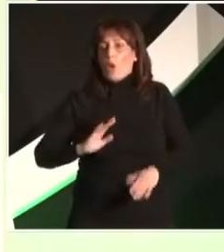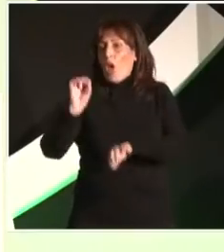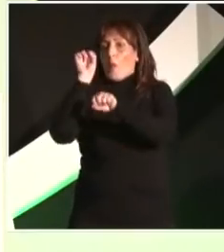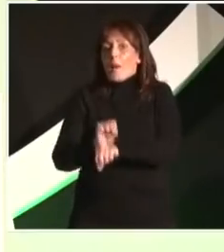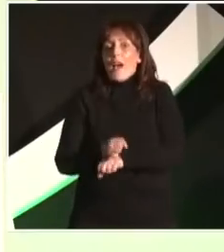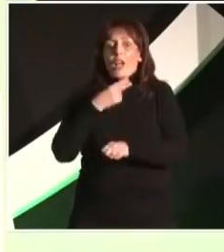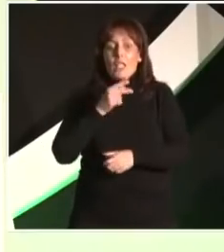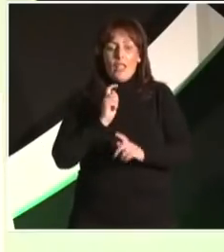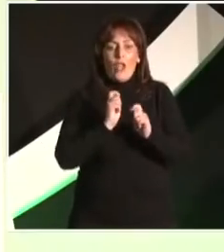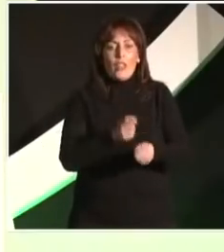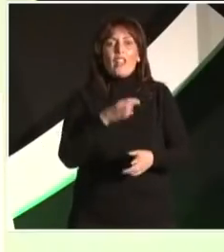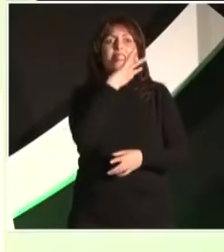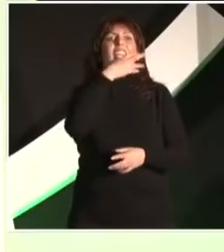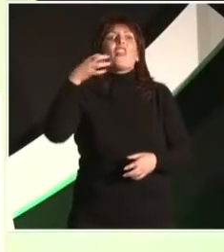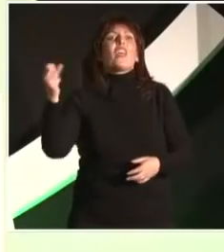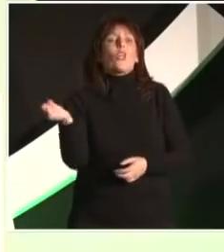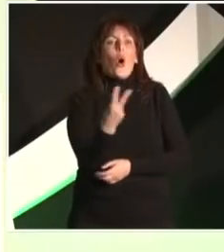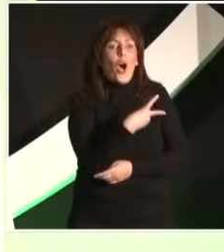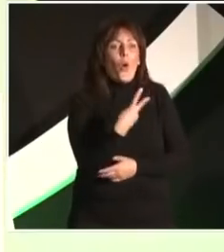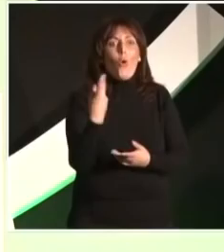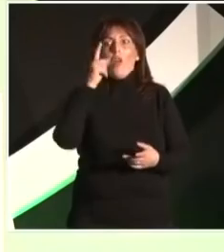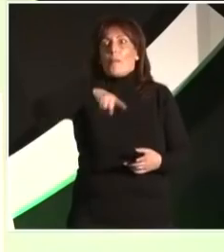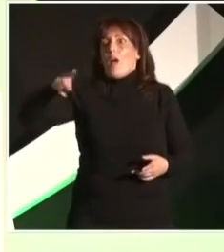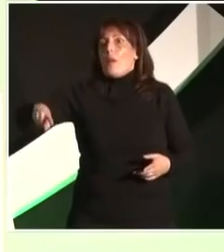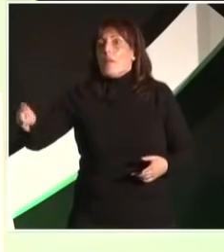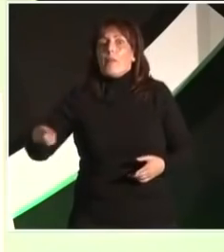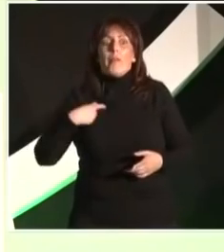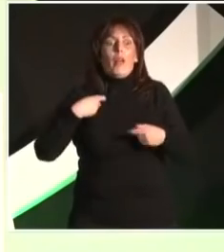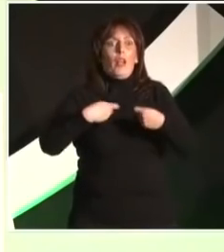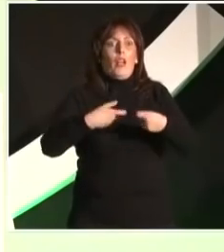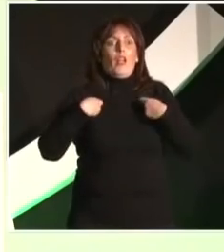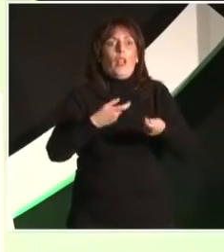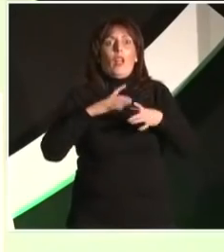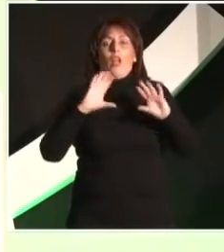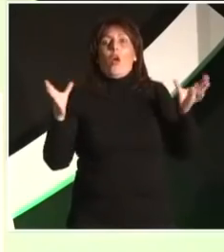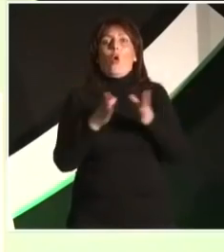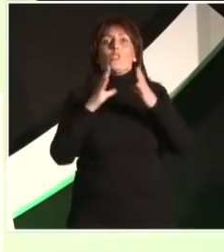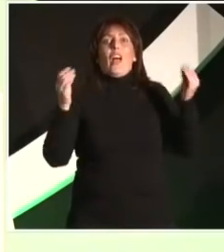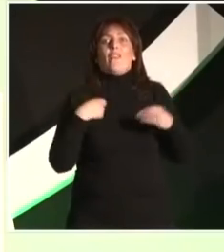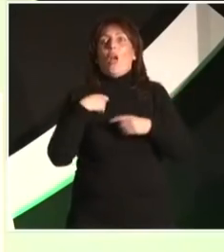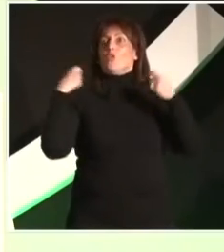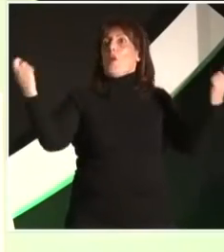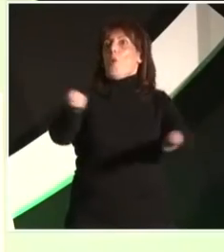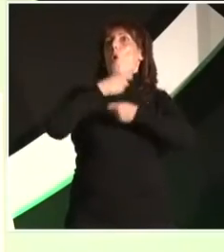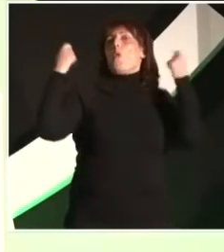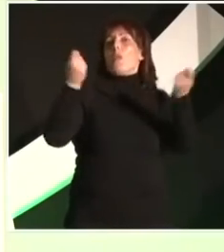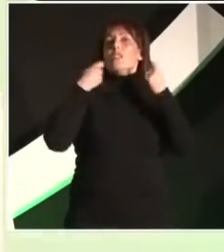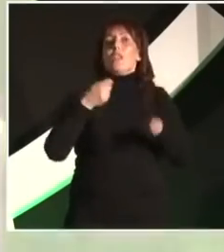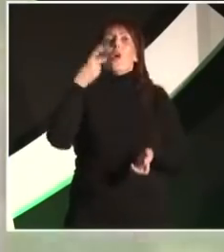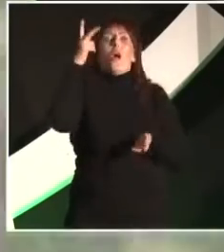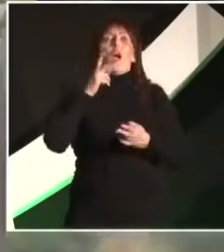quedan parados, que cobran 380 euros, que se gasta más la Junta en publicidad institucional que en pensiones